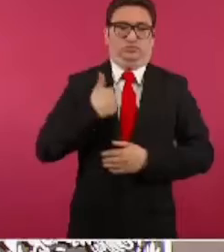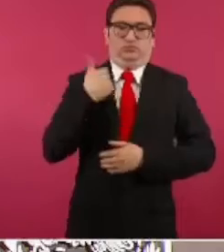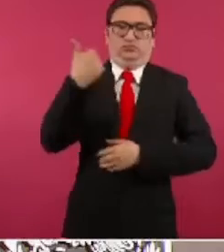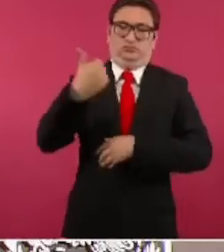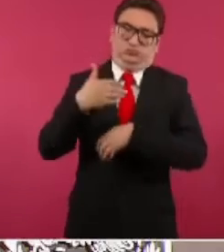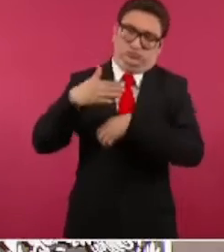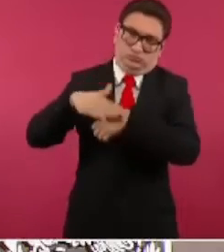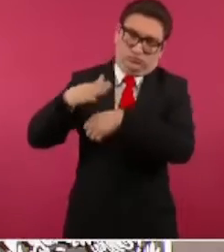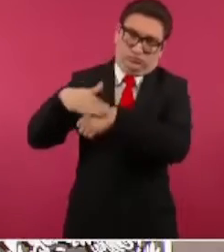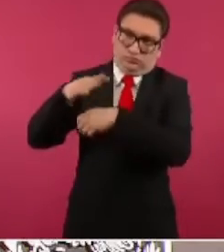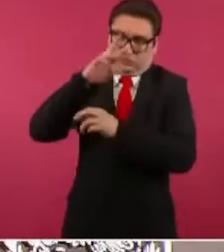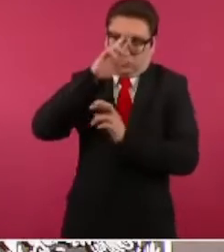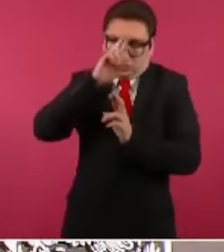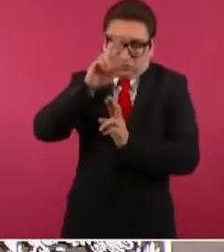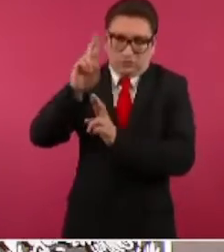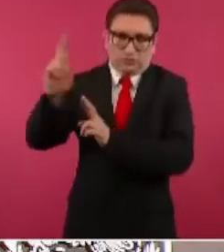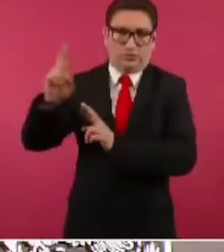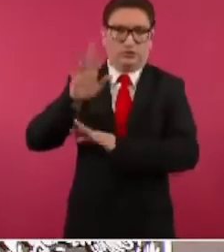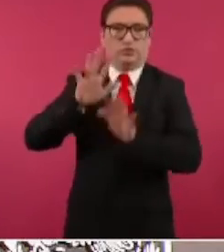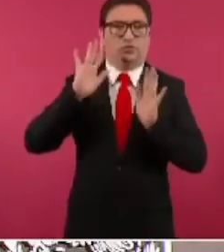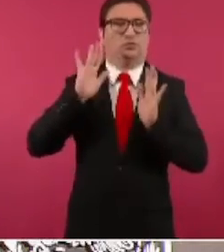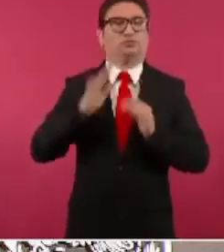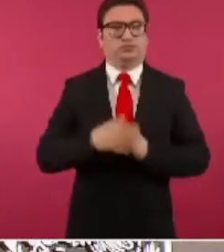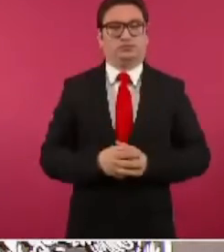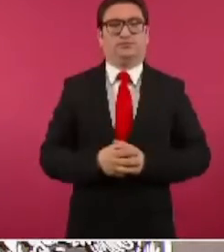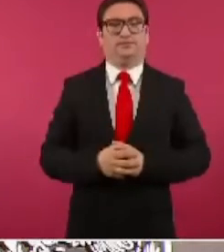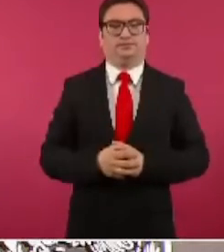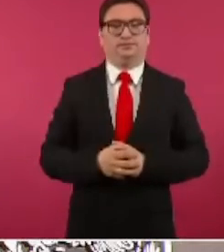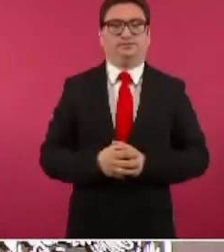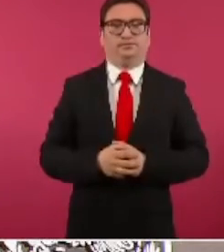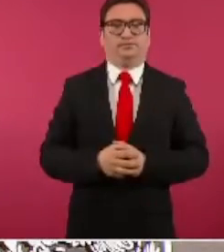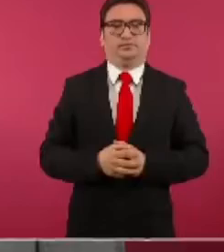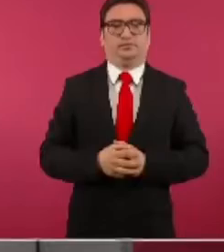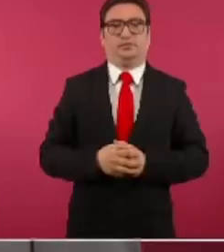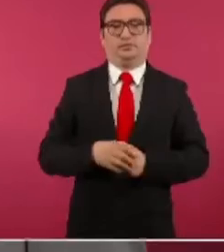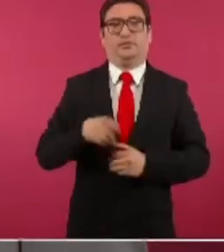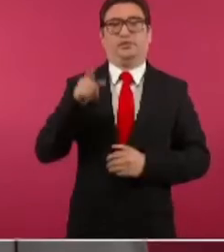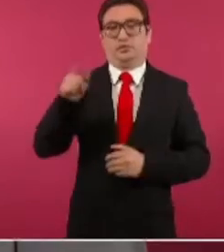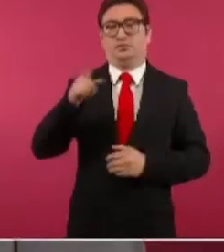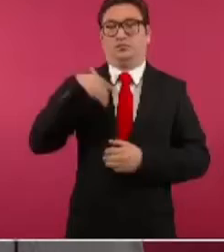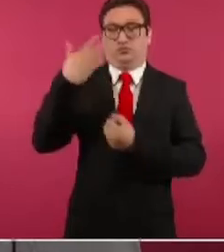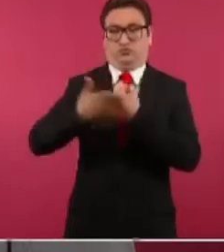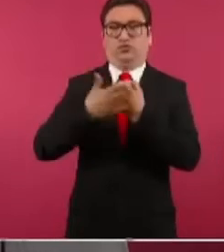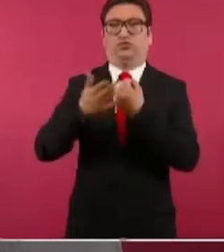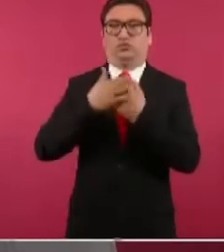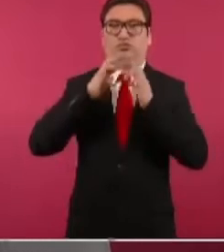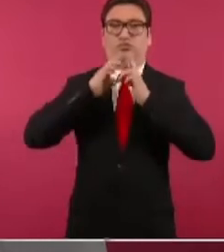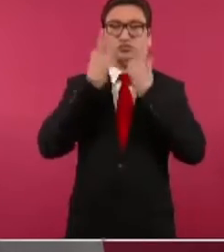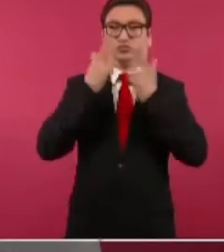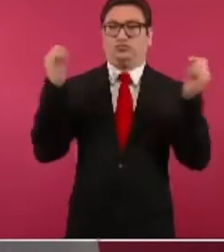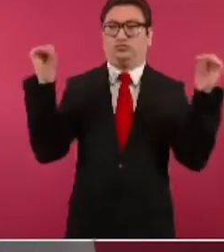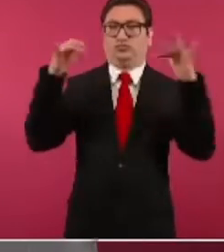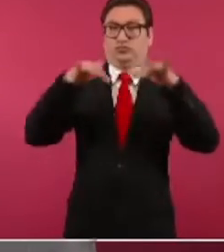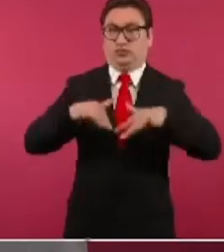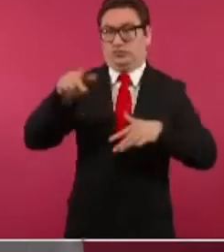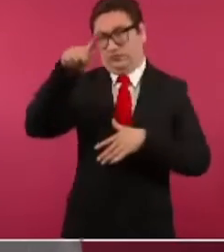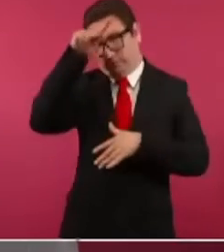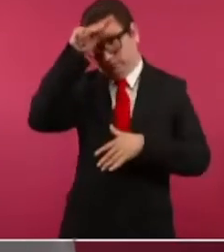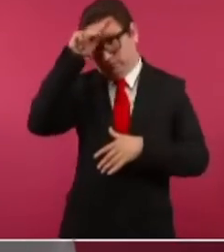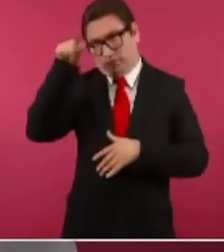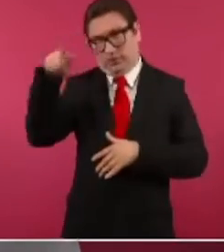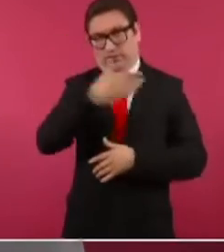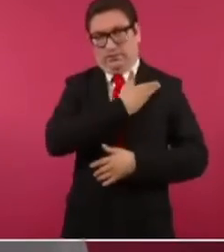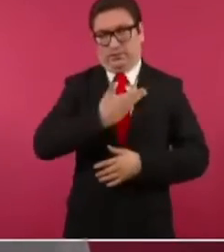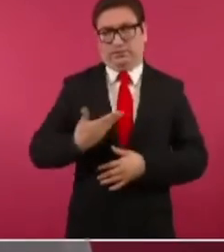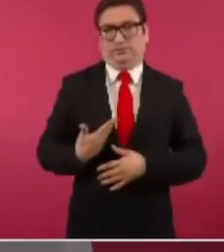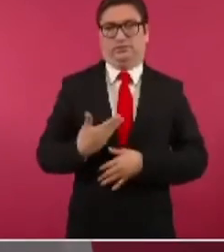exhorto respetuoso a que esté con nosotros el presidente del Perú, porque es